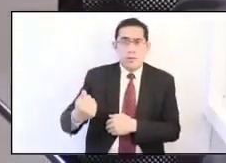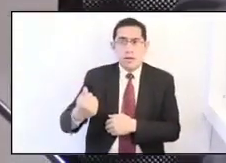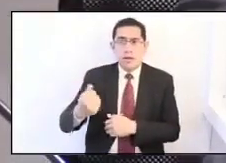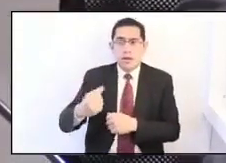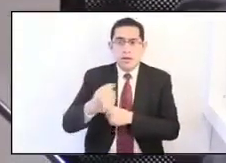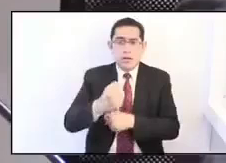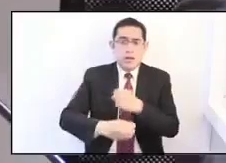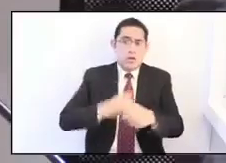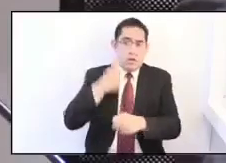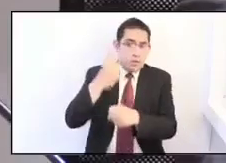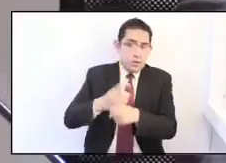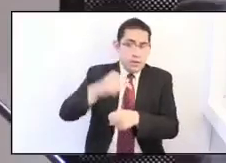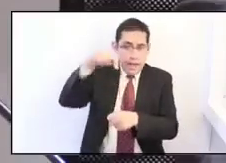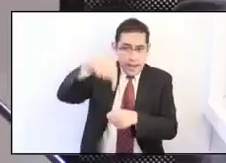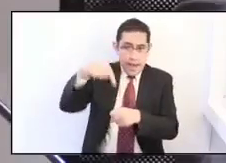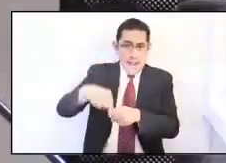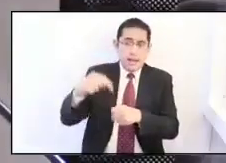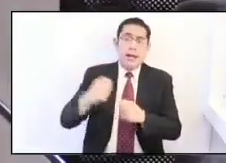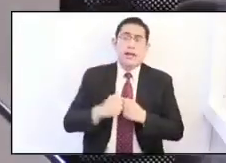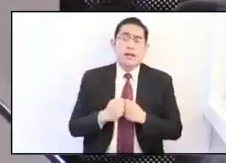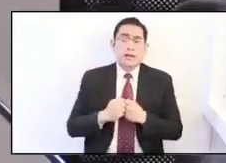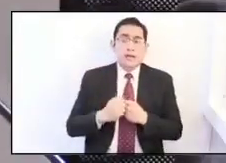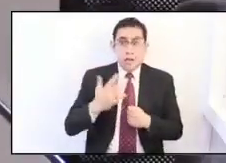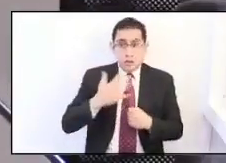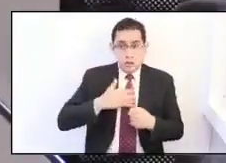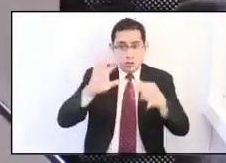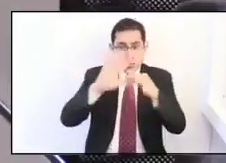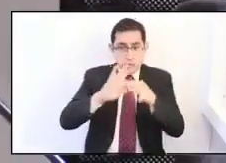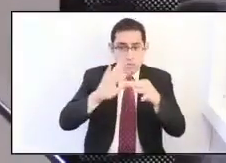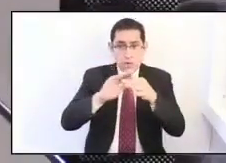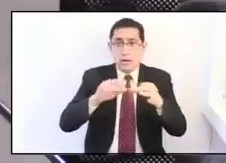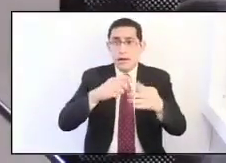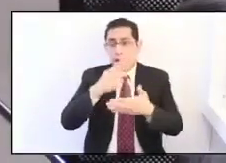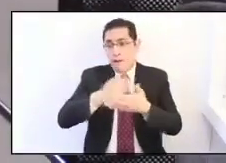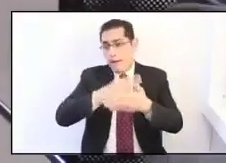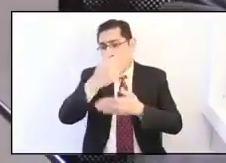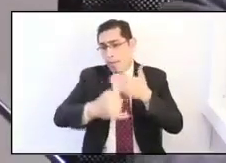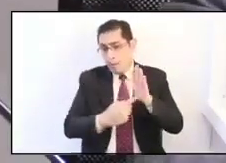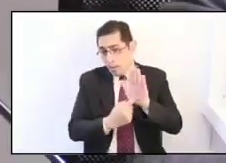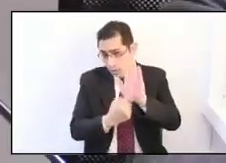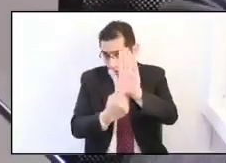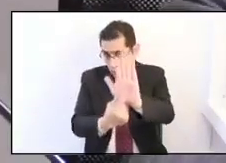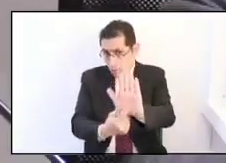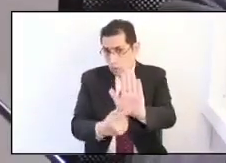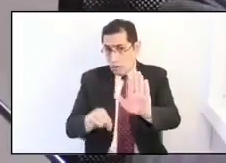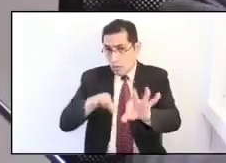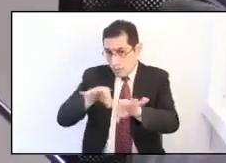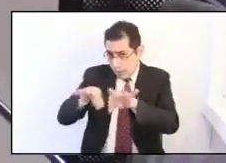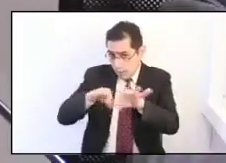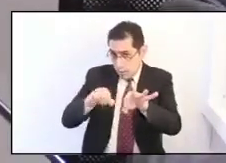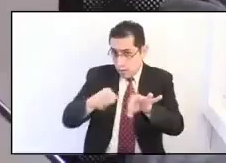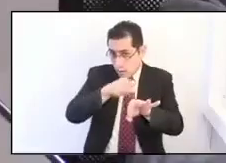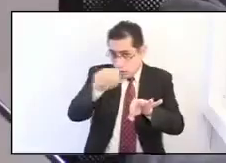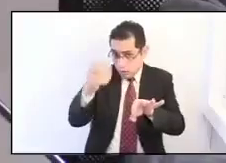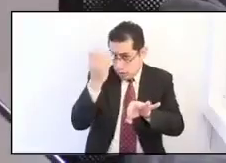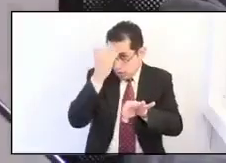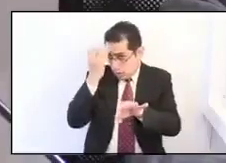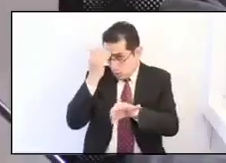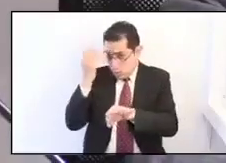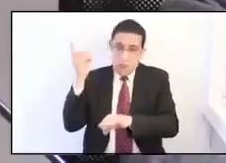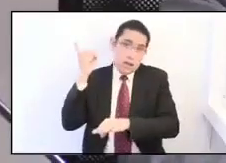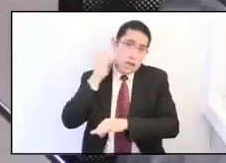que brinda esta sesión, quiero mencionarles que el plan de trabajo que hoy se somete a su consideración, diputadas y